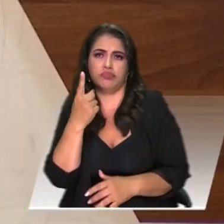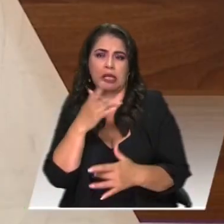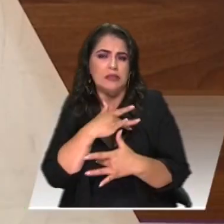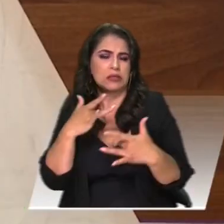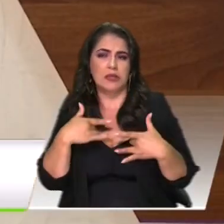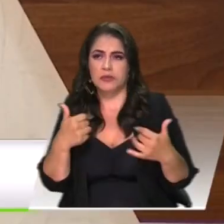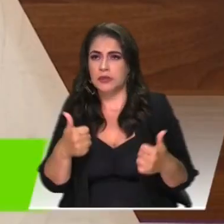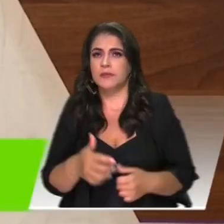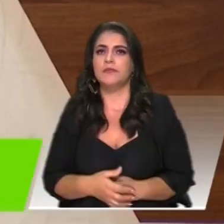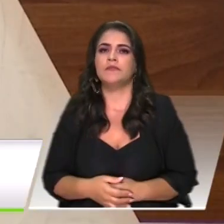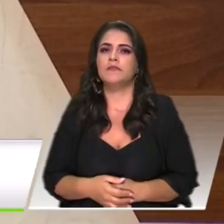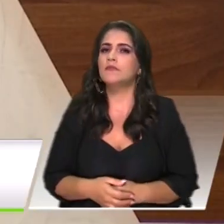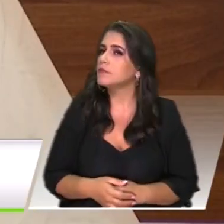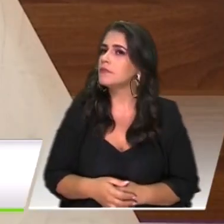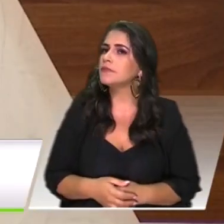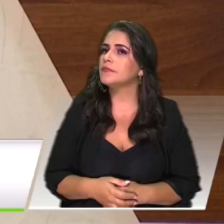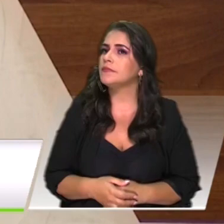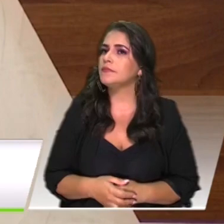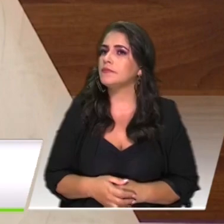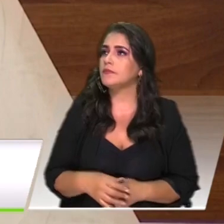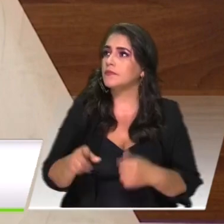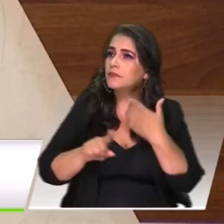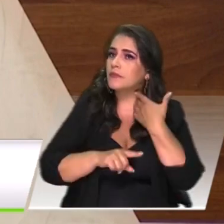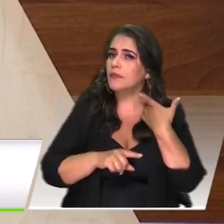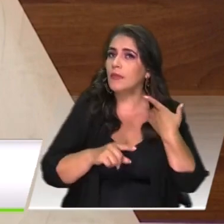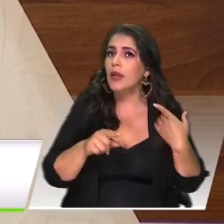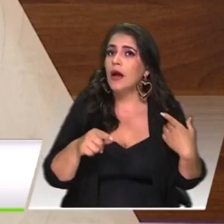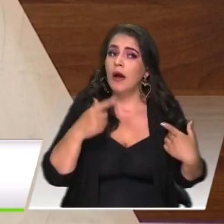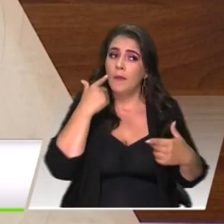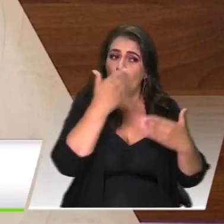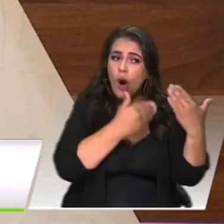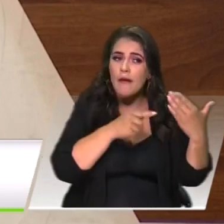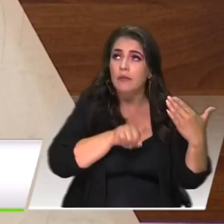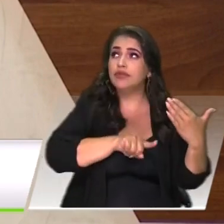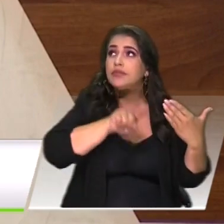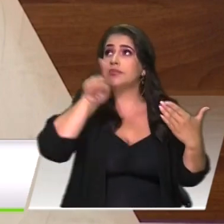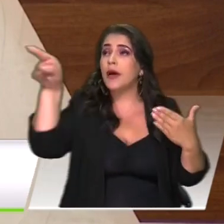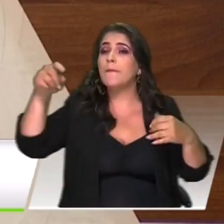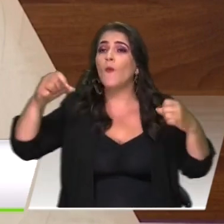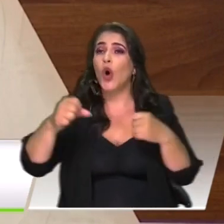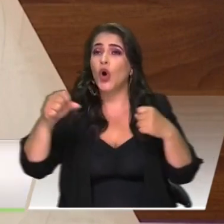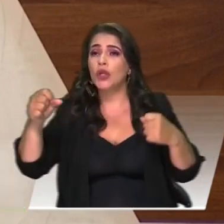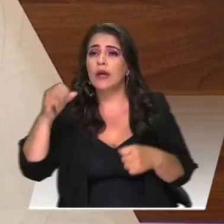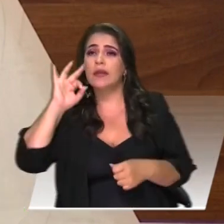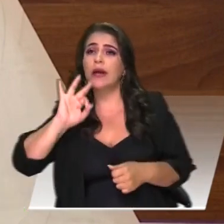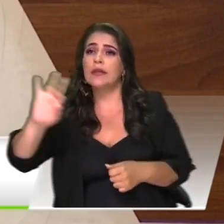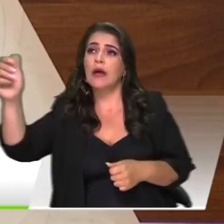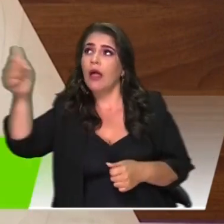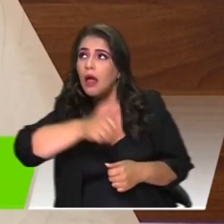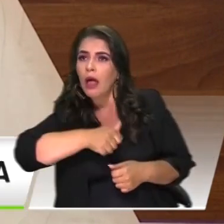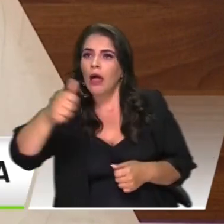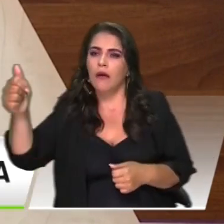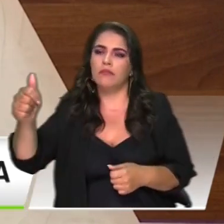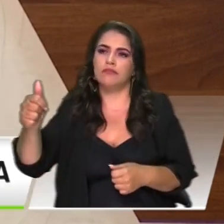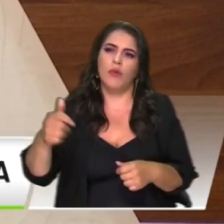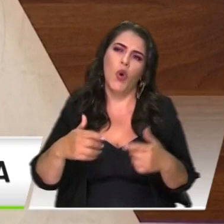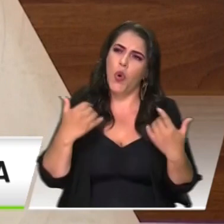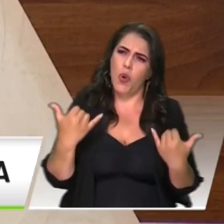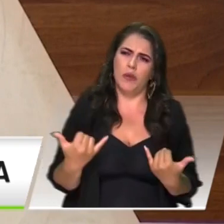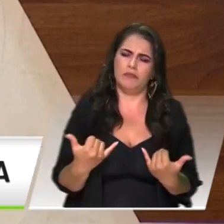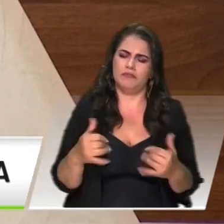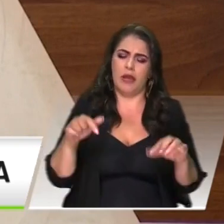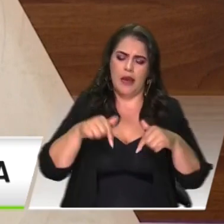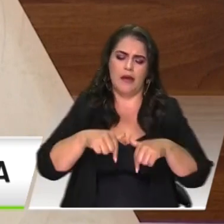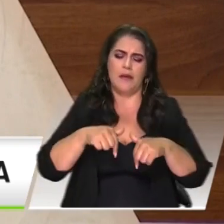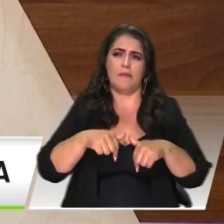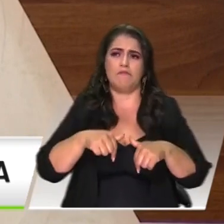es que no vamos a tener que hacer el traslado de la prueba habitualmente se demoraba tres días más o menos en promedio hoy las vamos a